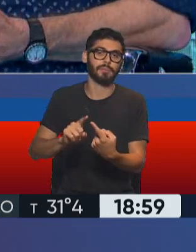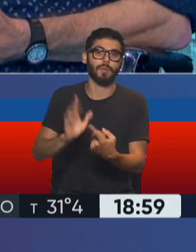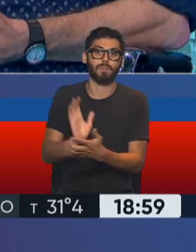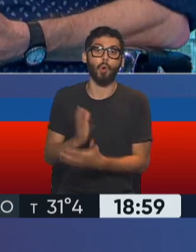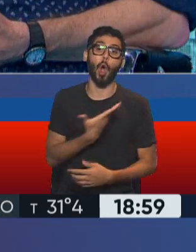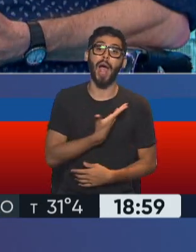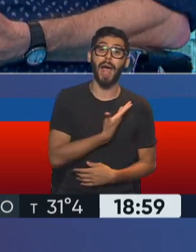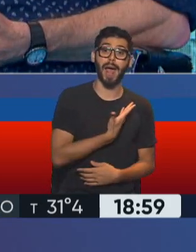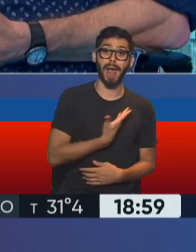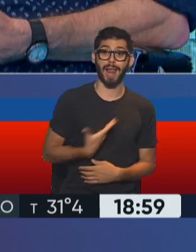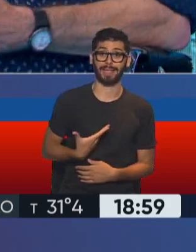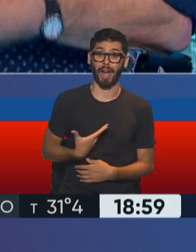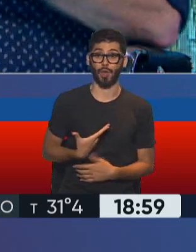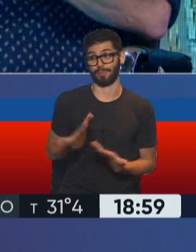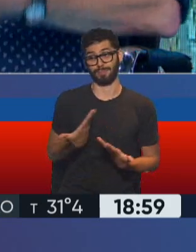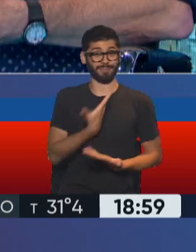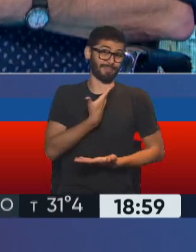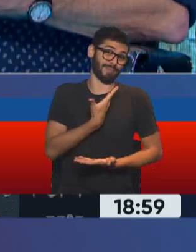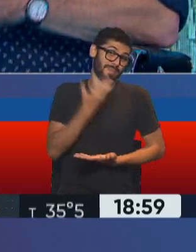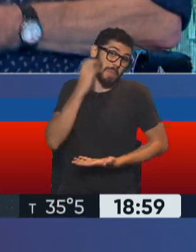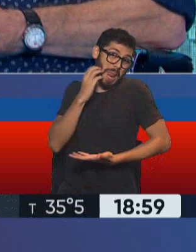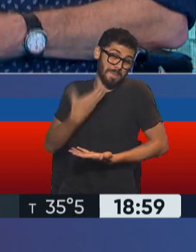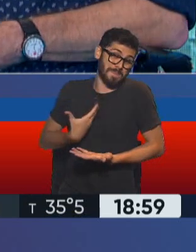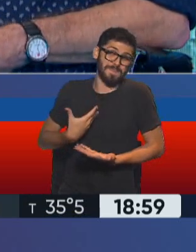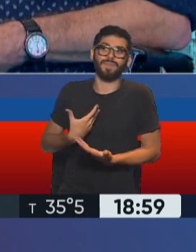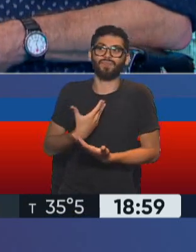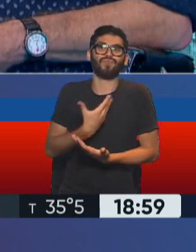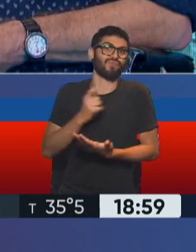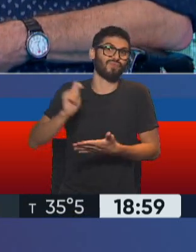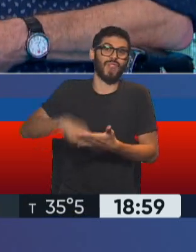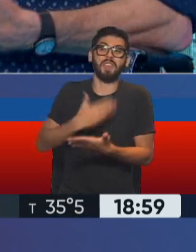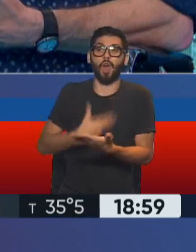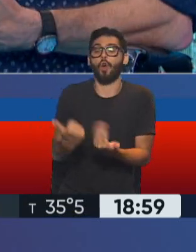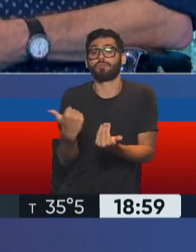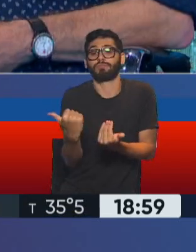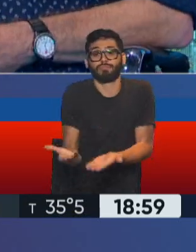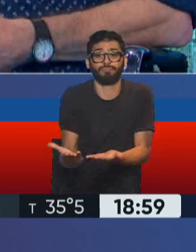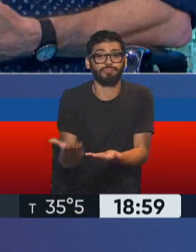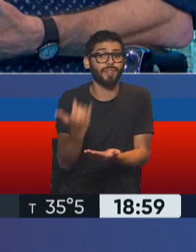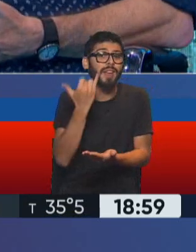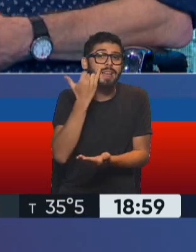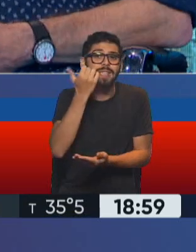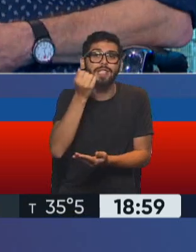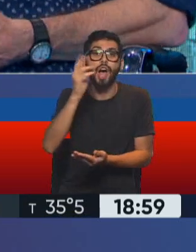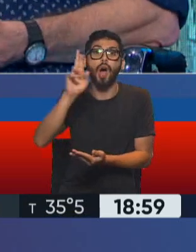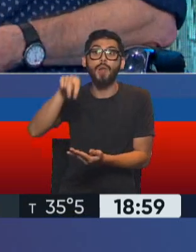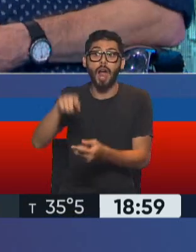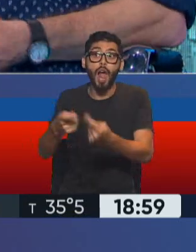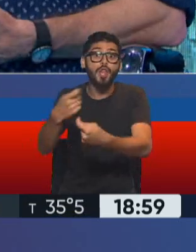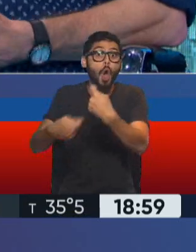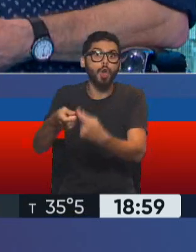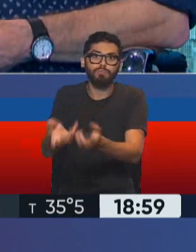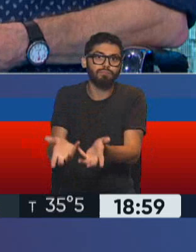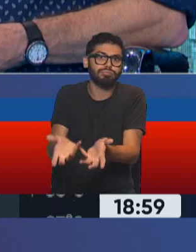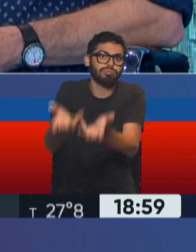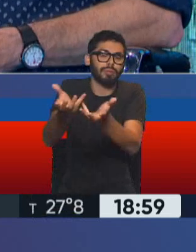Estado a manos del presidente Menem le otorgó a Jabrán para que sus negocios florecieran. ¿Y